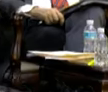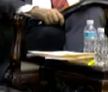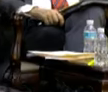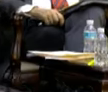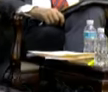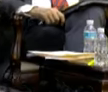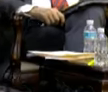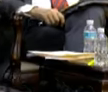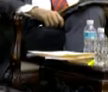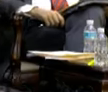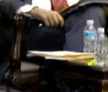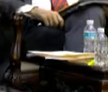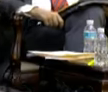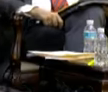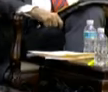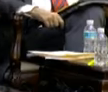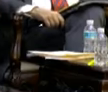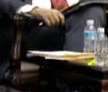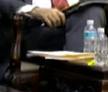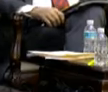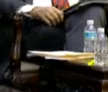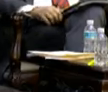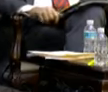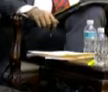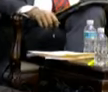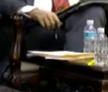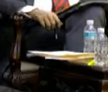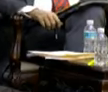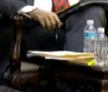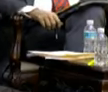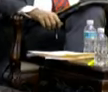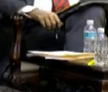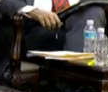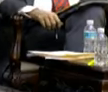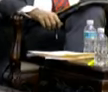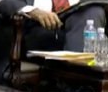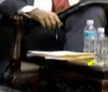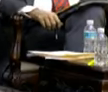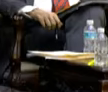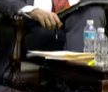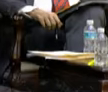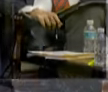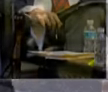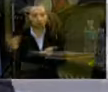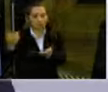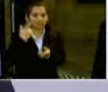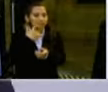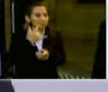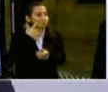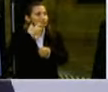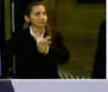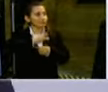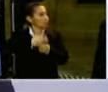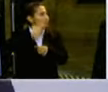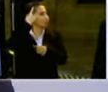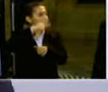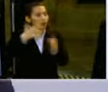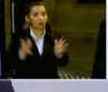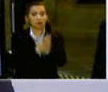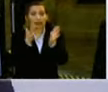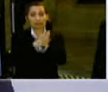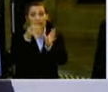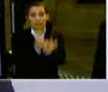Gracias, bueno, muy buenas tardes. Yo quiero también iniciar agradeciendo la amable invitación que me han hecho para participar en